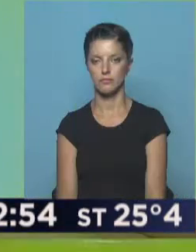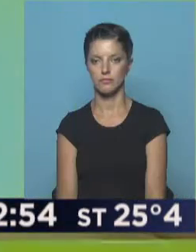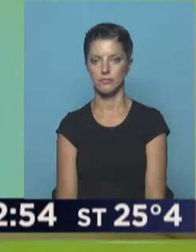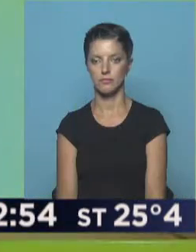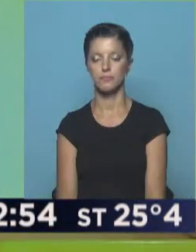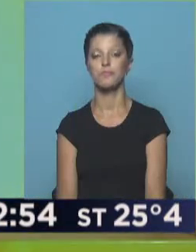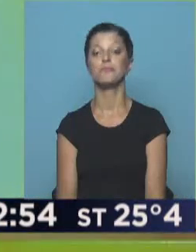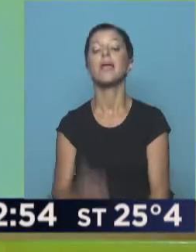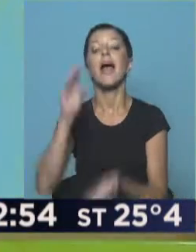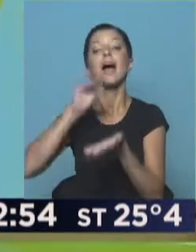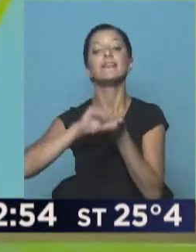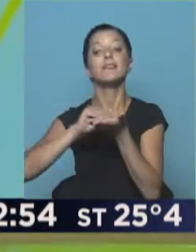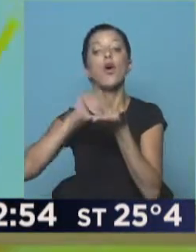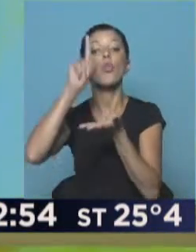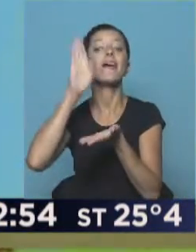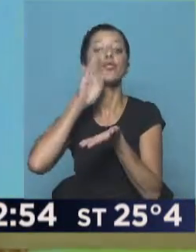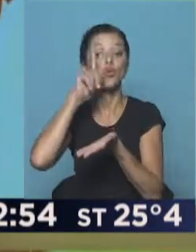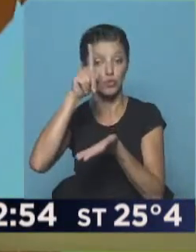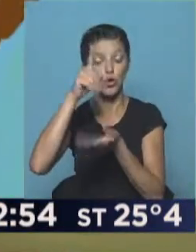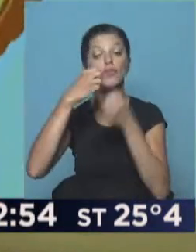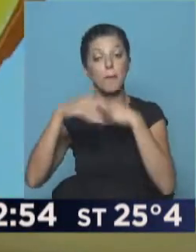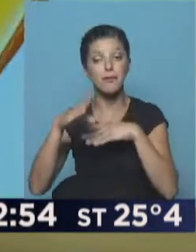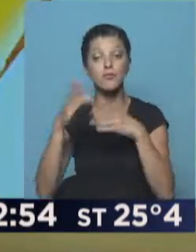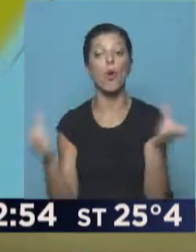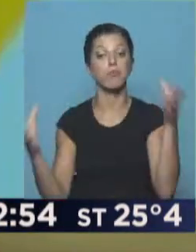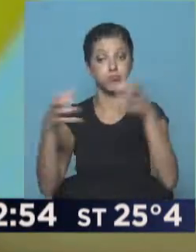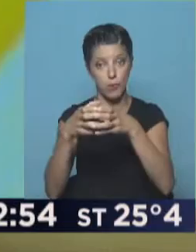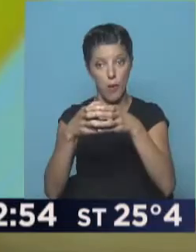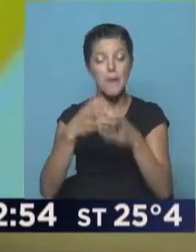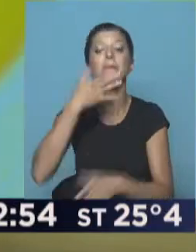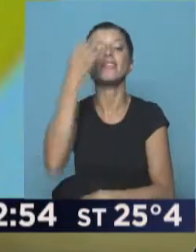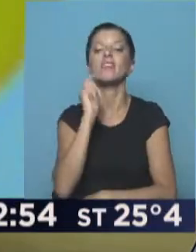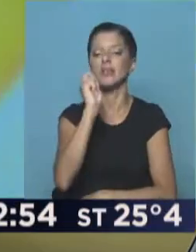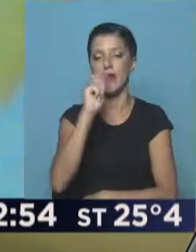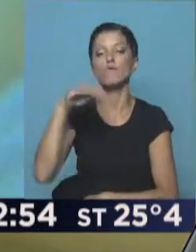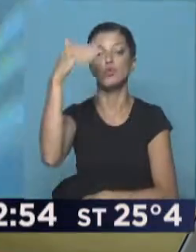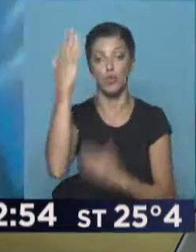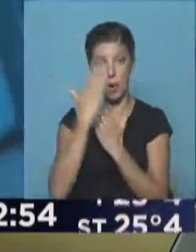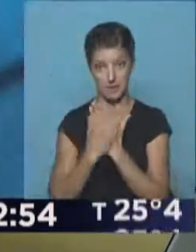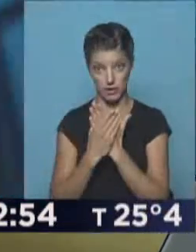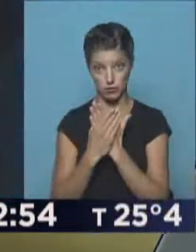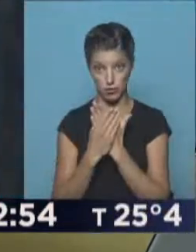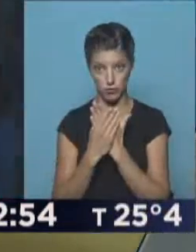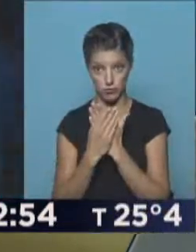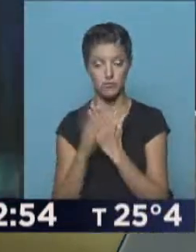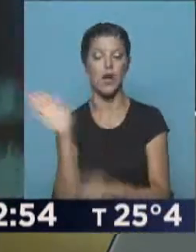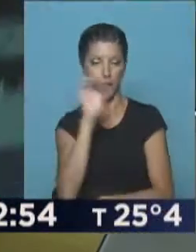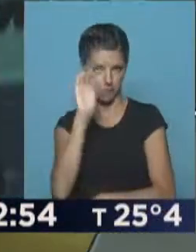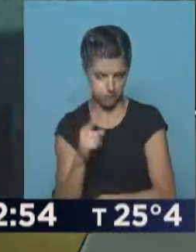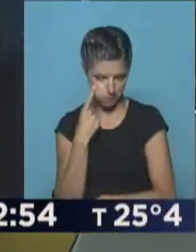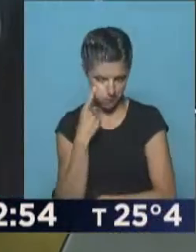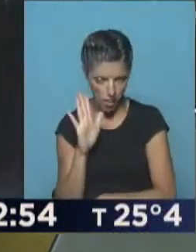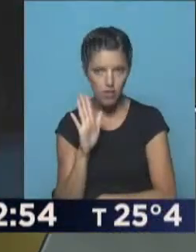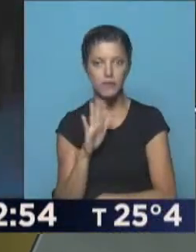Y en el Senado de Estados Unidos ya comenzaron las audiencias para confirmar el gabinete de Donald Trump. Ya están los nombres, ya se